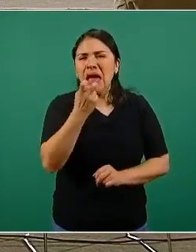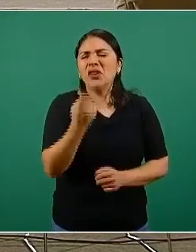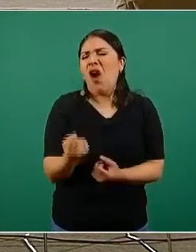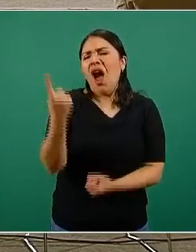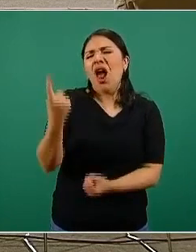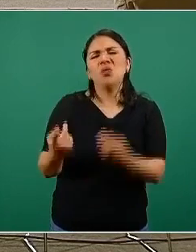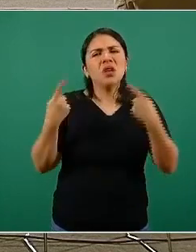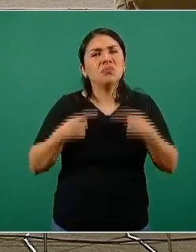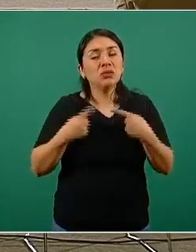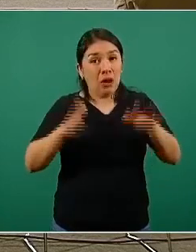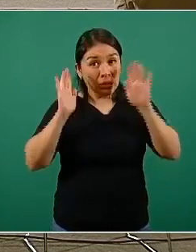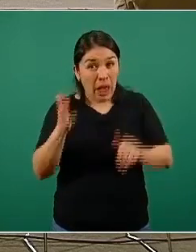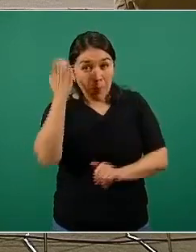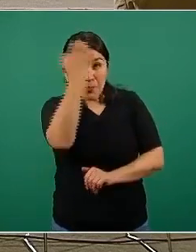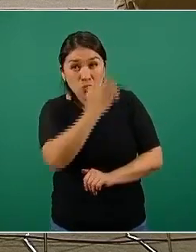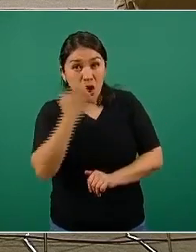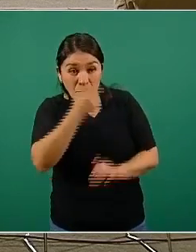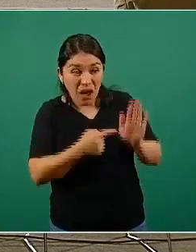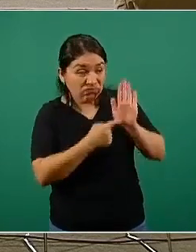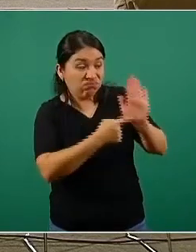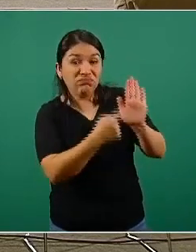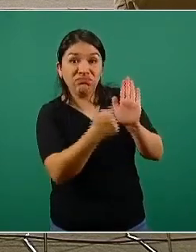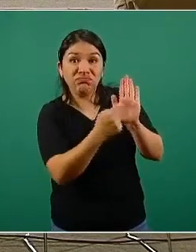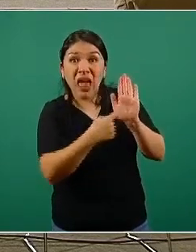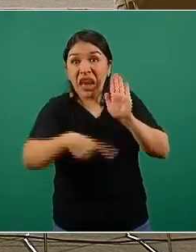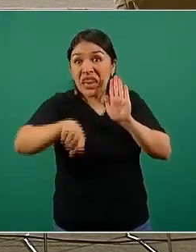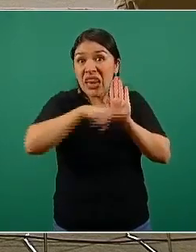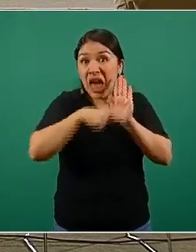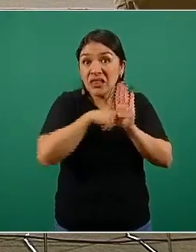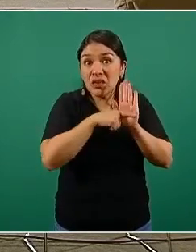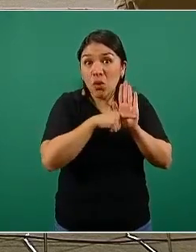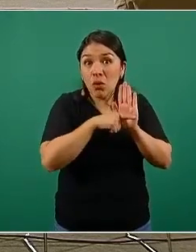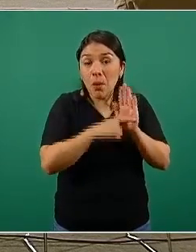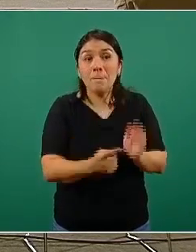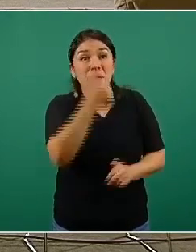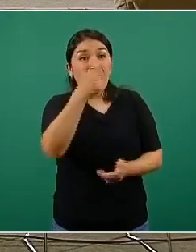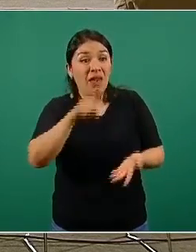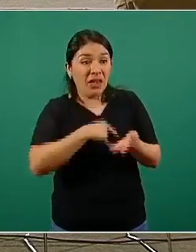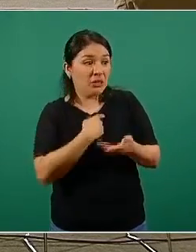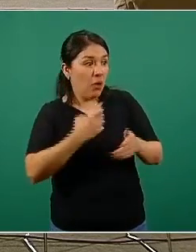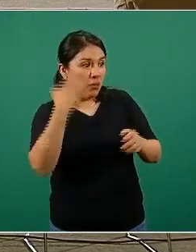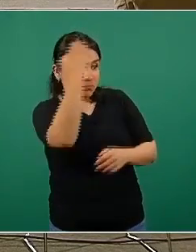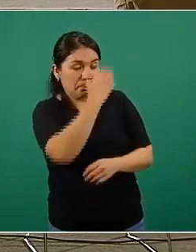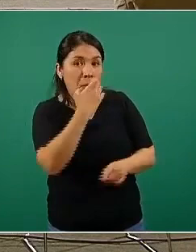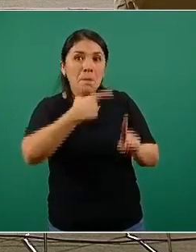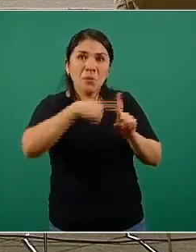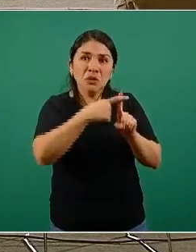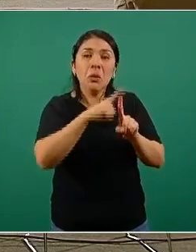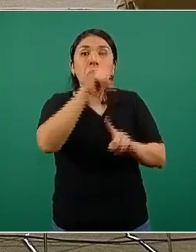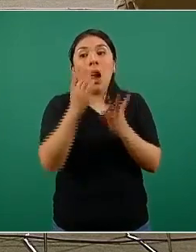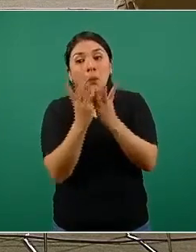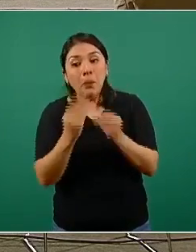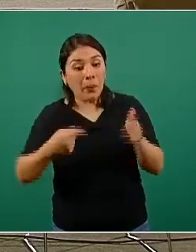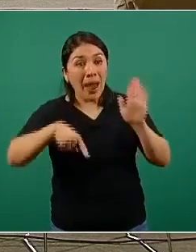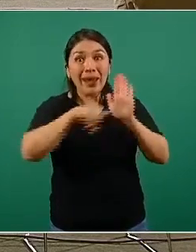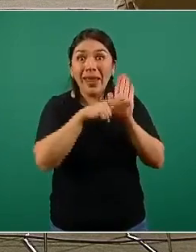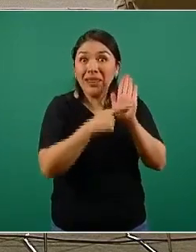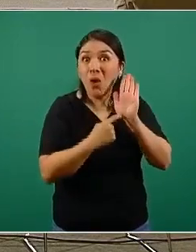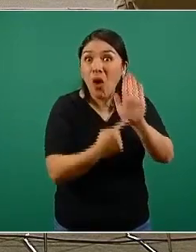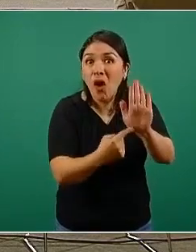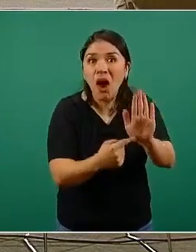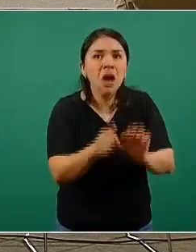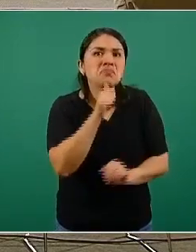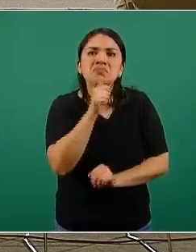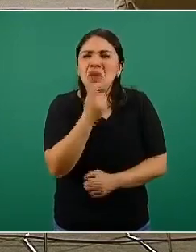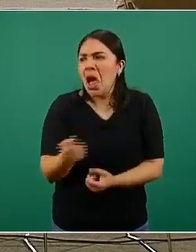no tienen esta evidencia de que en su primer evento lograron negativizar el PCR. Entonces, una vez que tienes